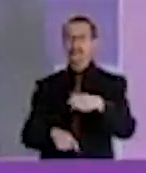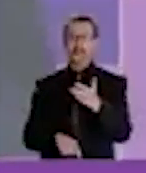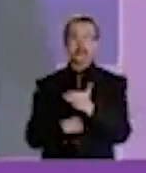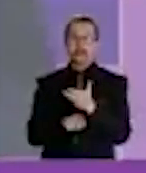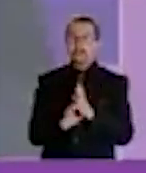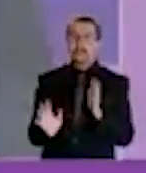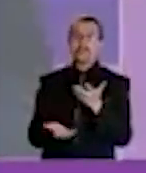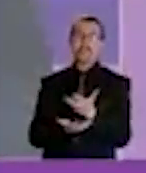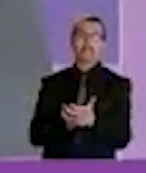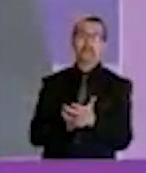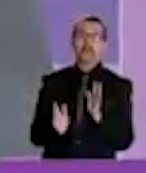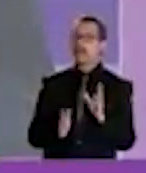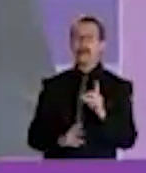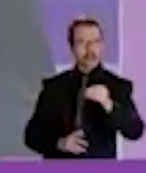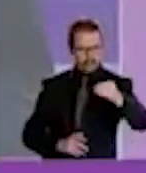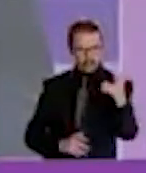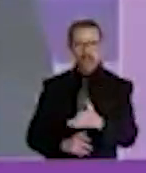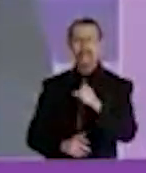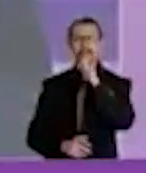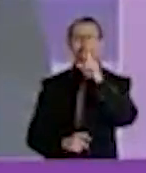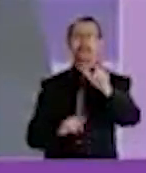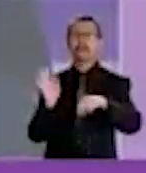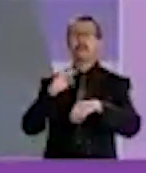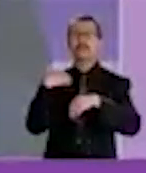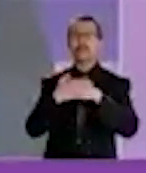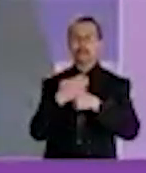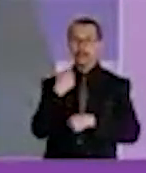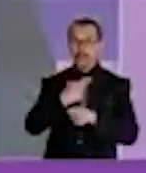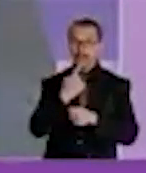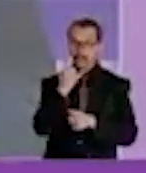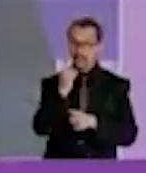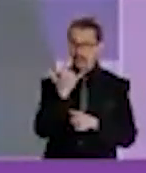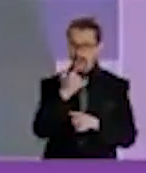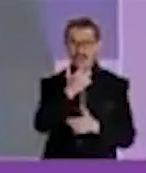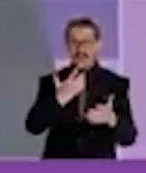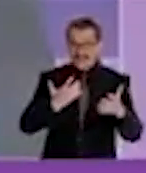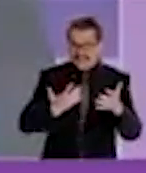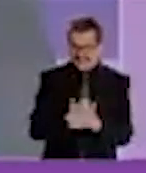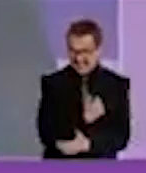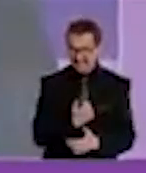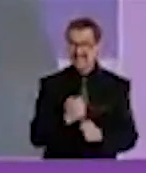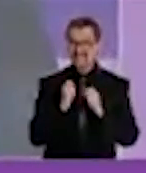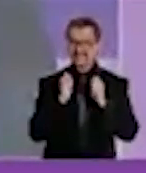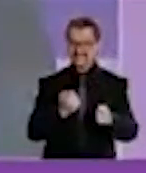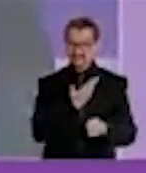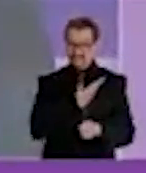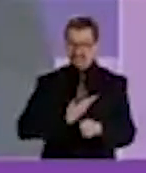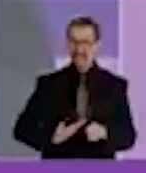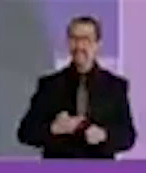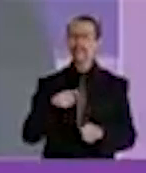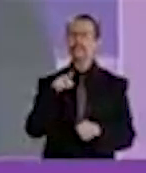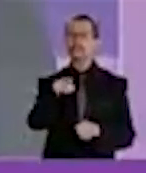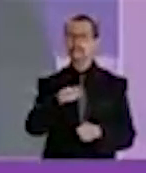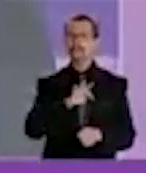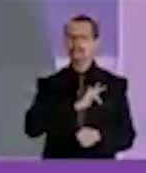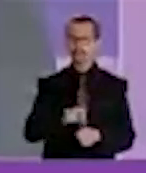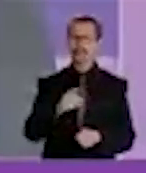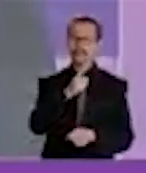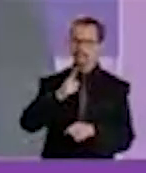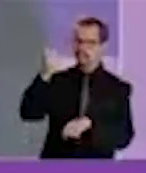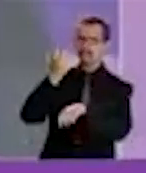gana la elección el próximo primero de julio que estaría dispuesto a exigir a exigir al gobierno de eeuu